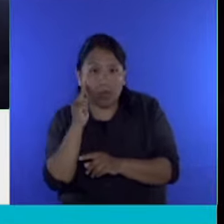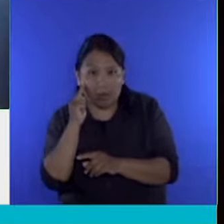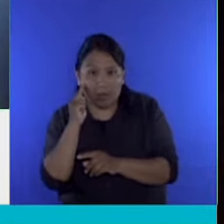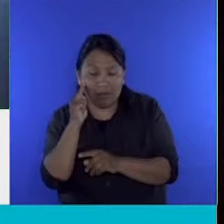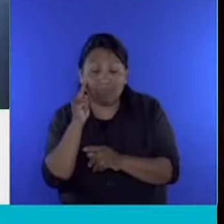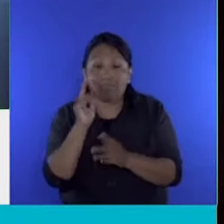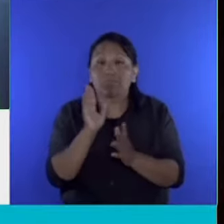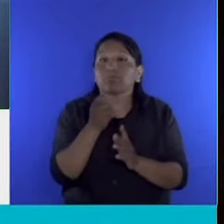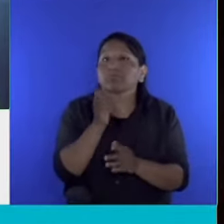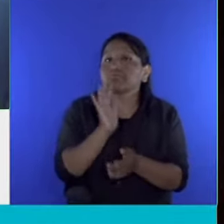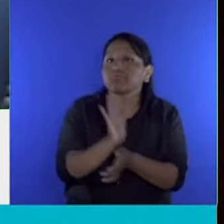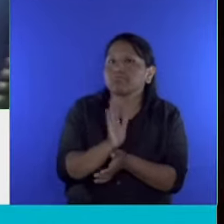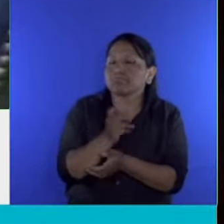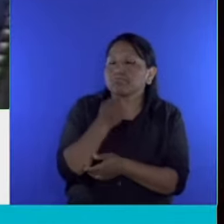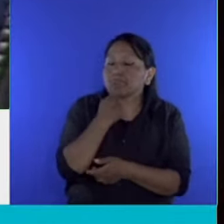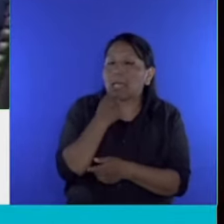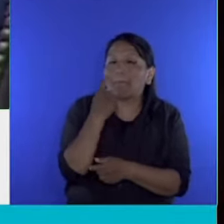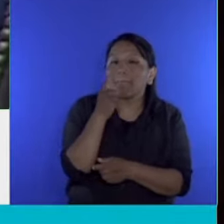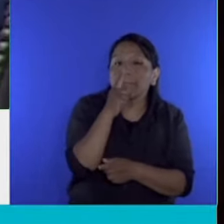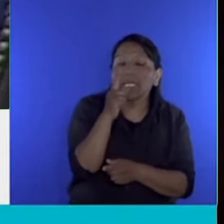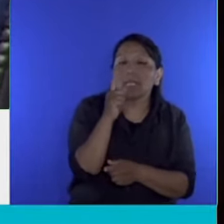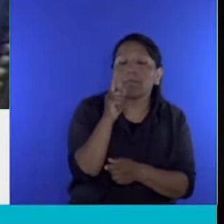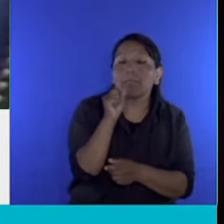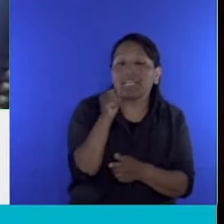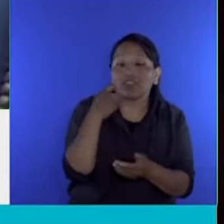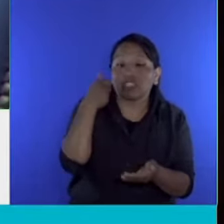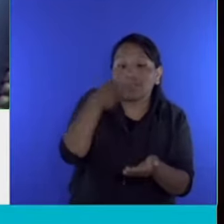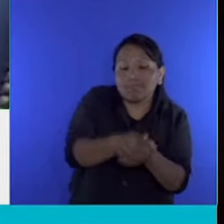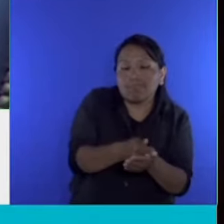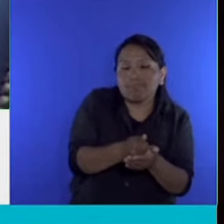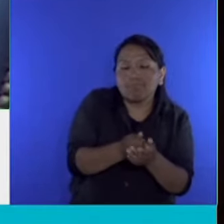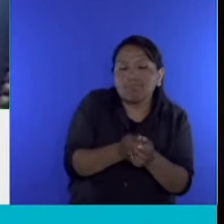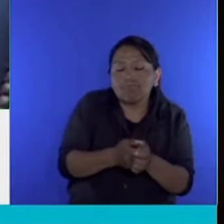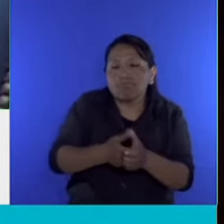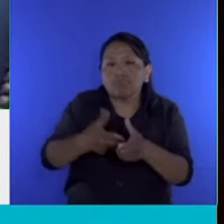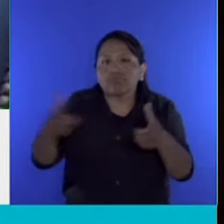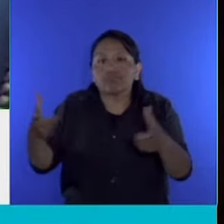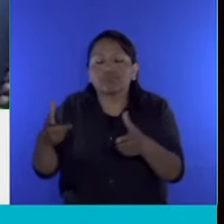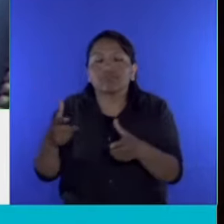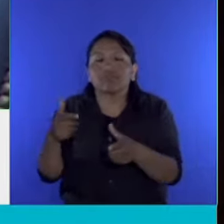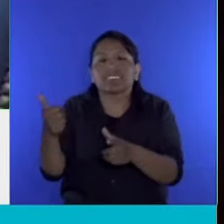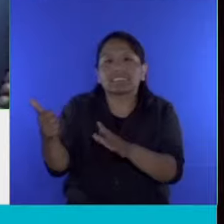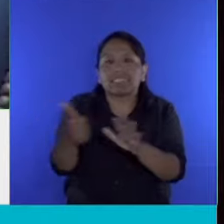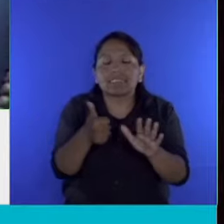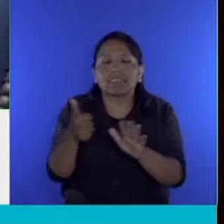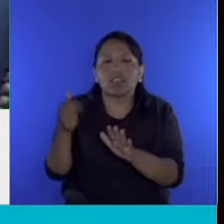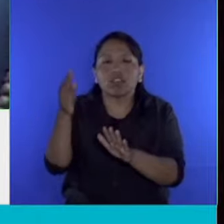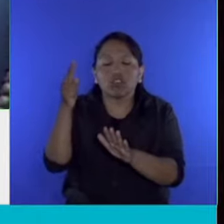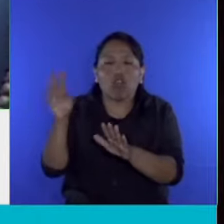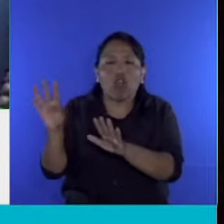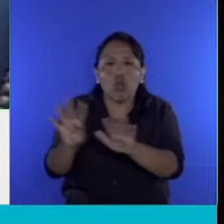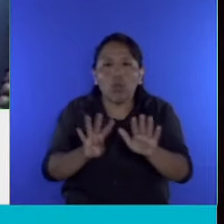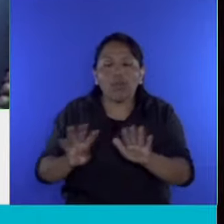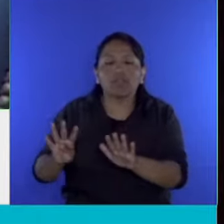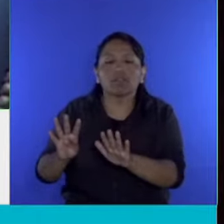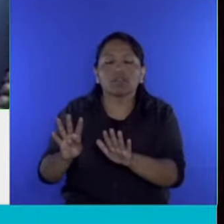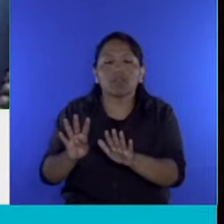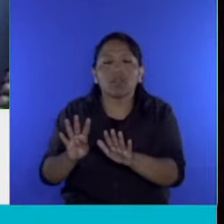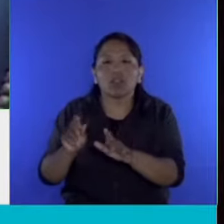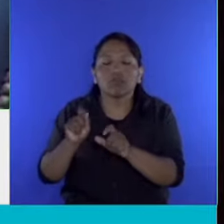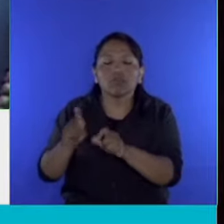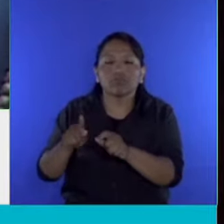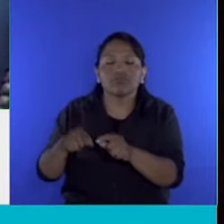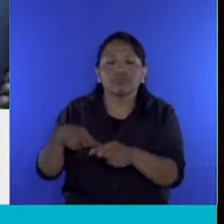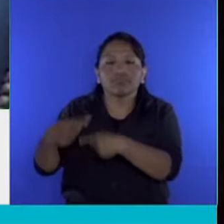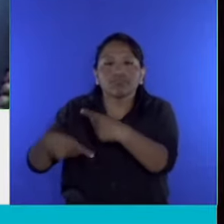decir que cada 1000 pesos invertidos se generan entre 600 y 900 en el resto de la